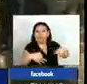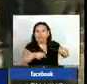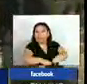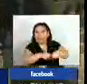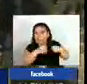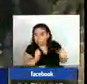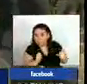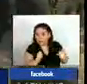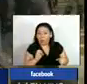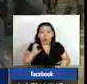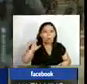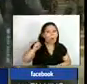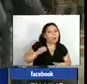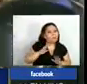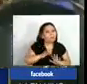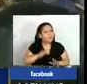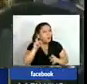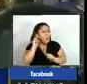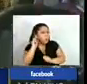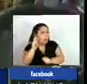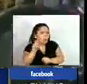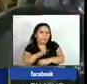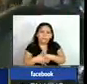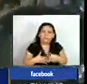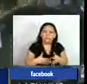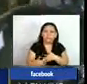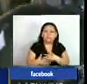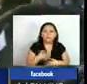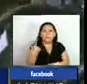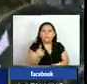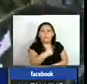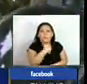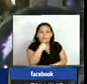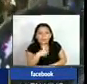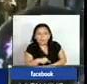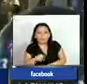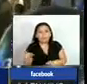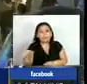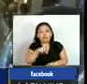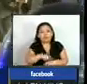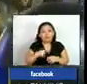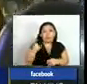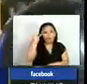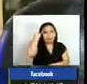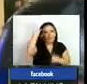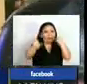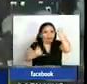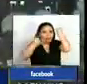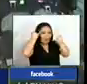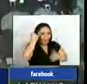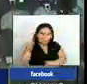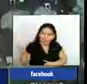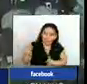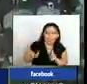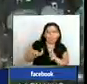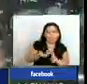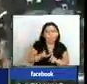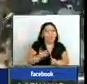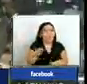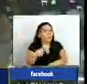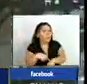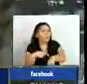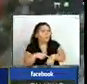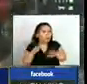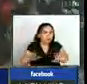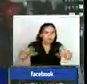ya sea que lo haga de modo violento o no. Los infractores más graves, como los considerados autores intelectuales de los delitos, podrían recibir una